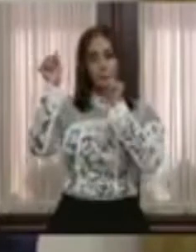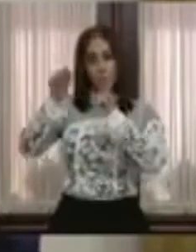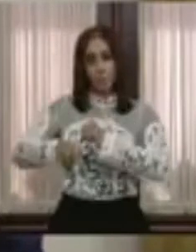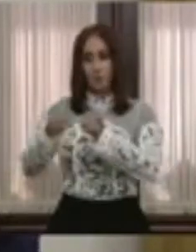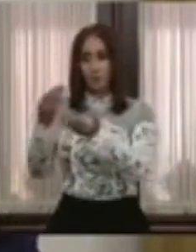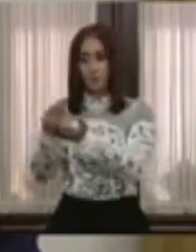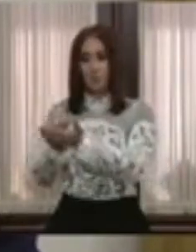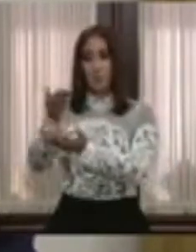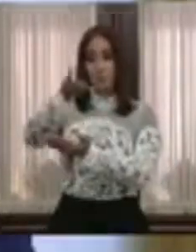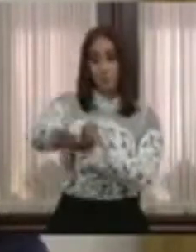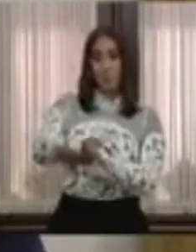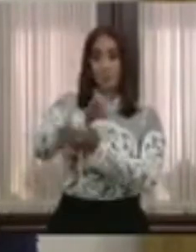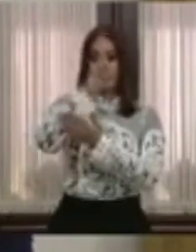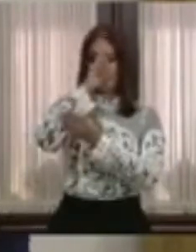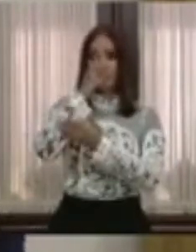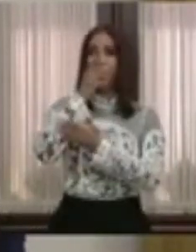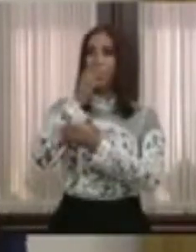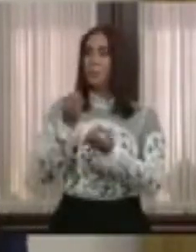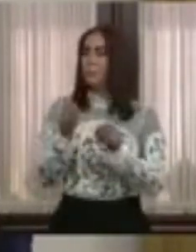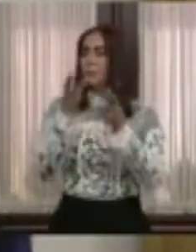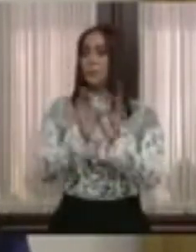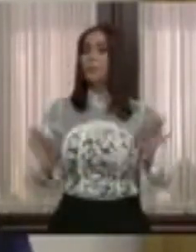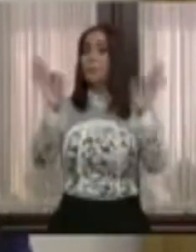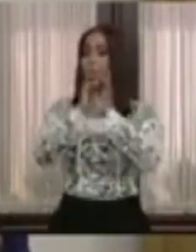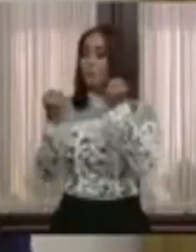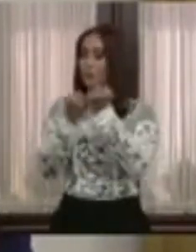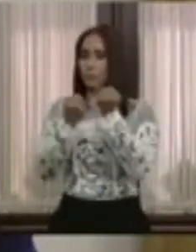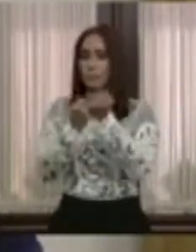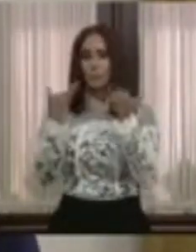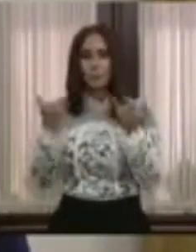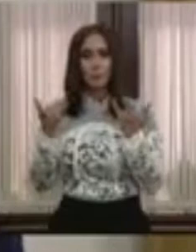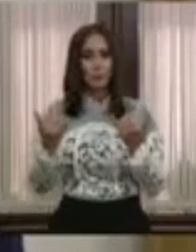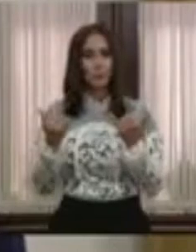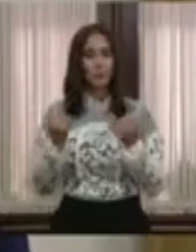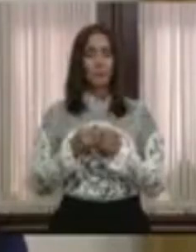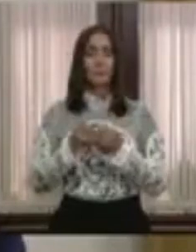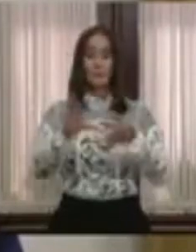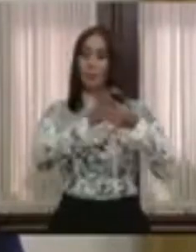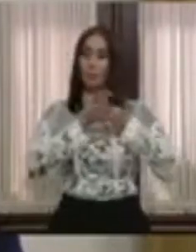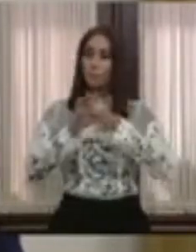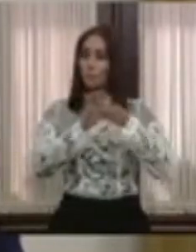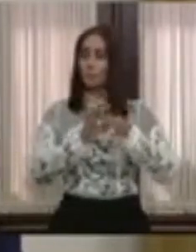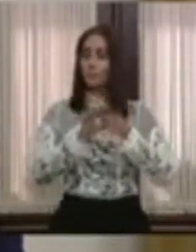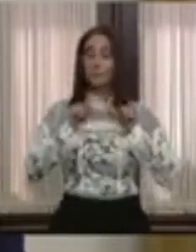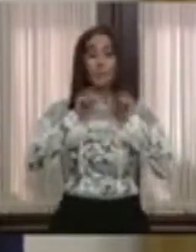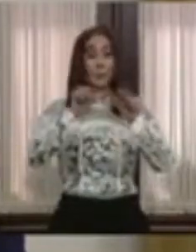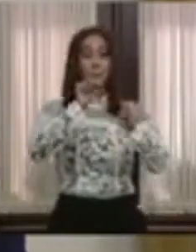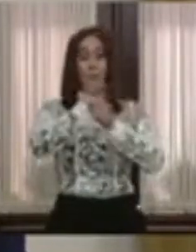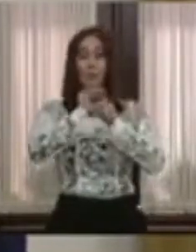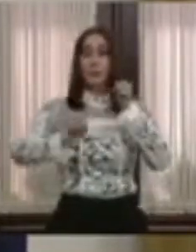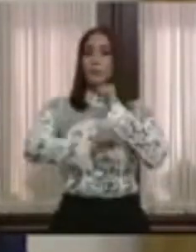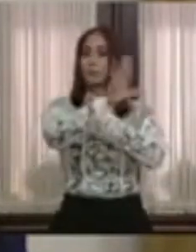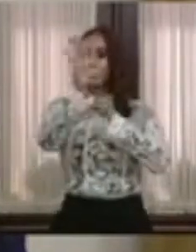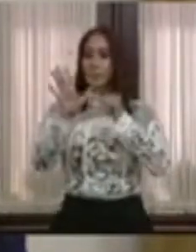Dominicana es extremadamente importante. Estamos juntos en esto, que vamos a trabajar con transparencia